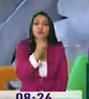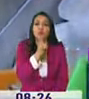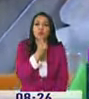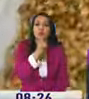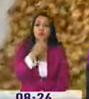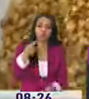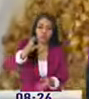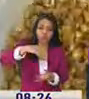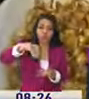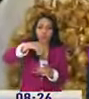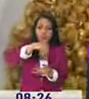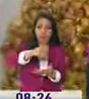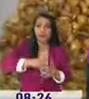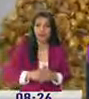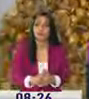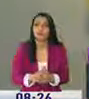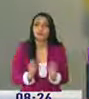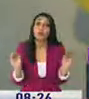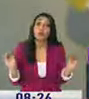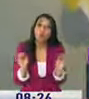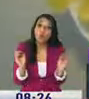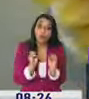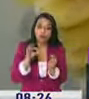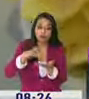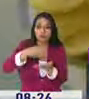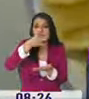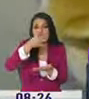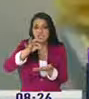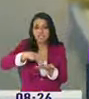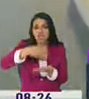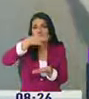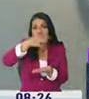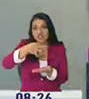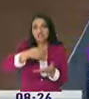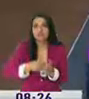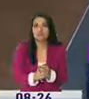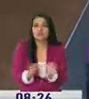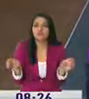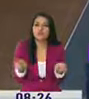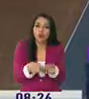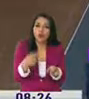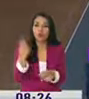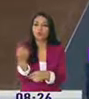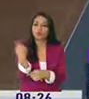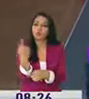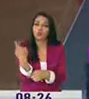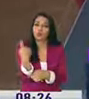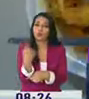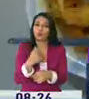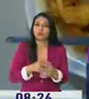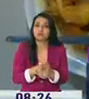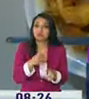granola? También puede encontrar un cevichocho y acompañarlo de unos jugos naturales. Y si quiere reforzar